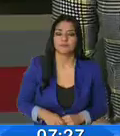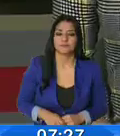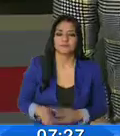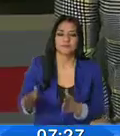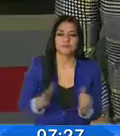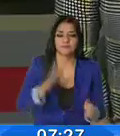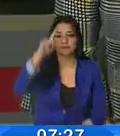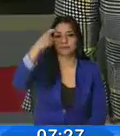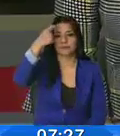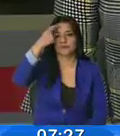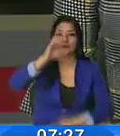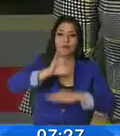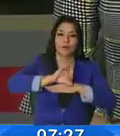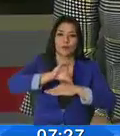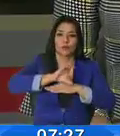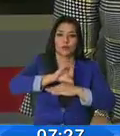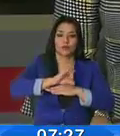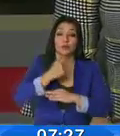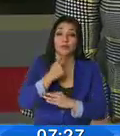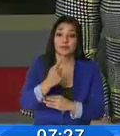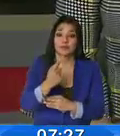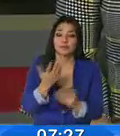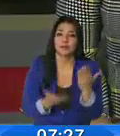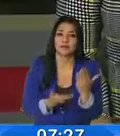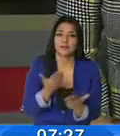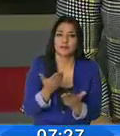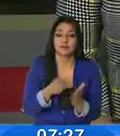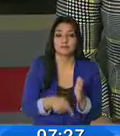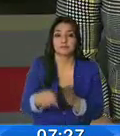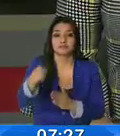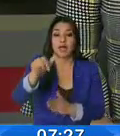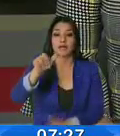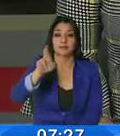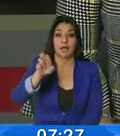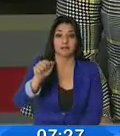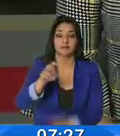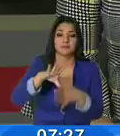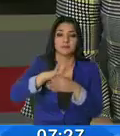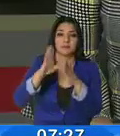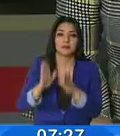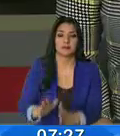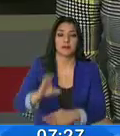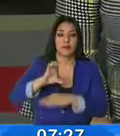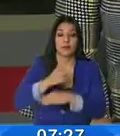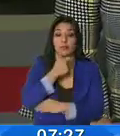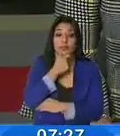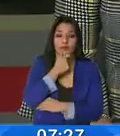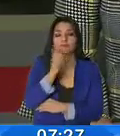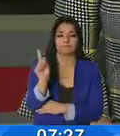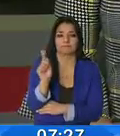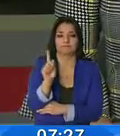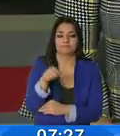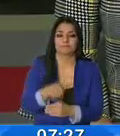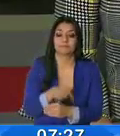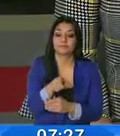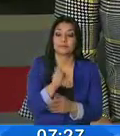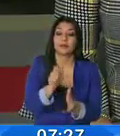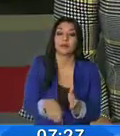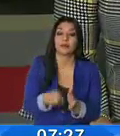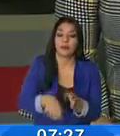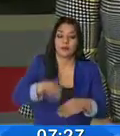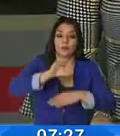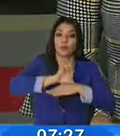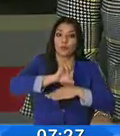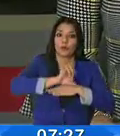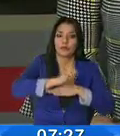Y el gobierno ecuatoriano descarta que se haya dispuesto a la salida de Julian Assange de la Embajada de Ecuador en Londres. La defensa de Assange en Ecuador se